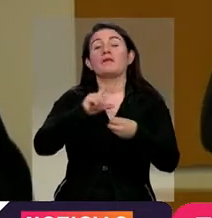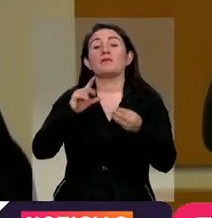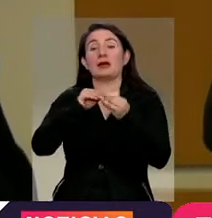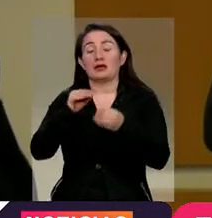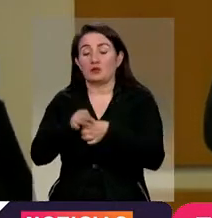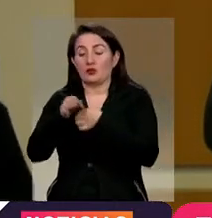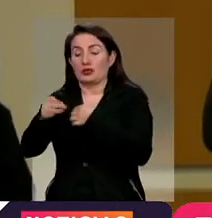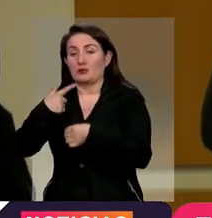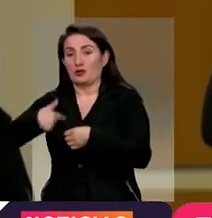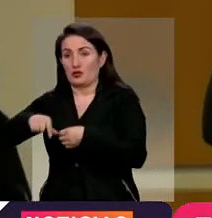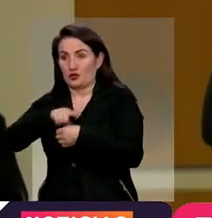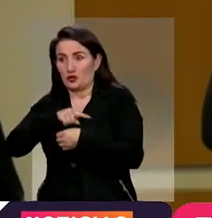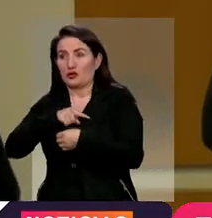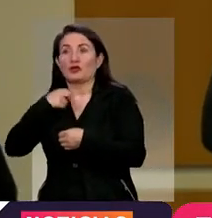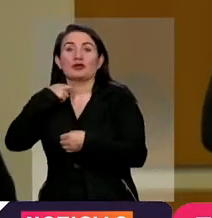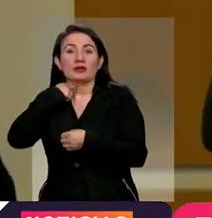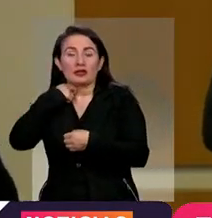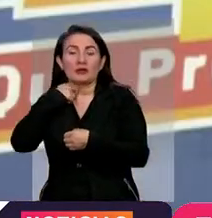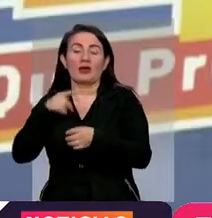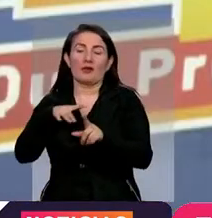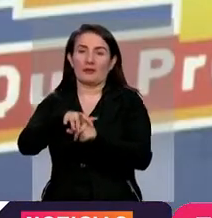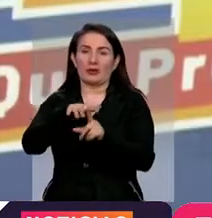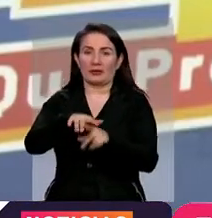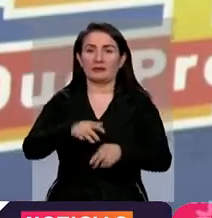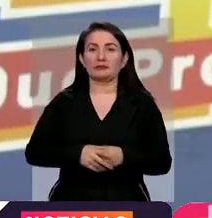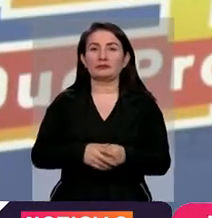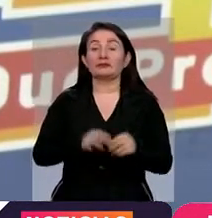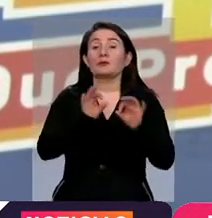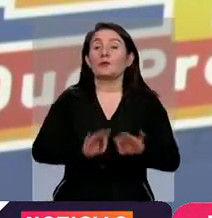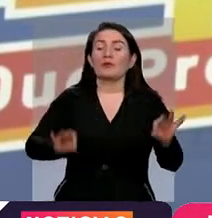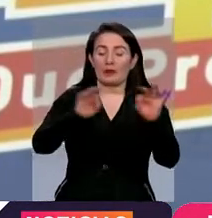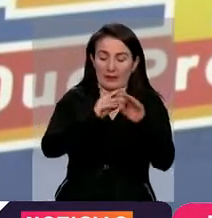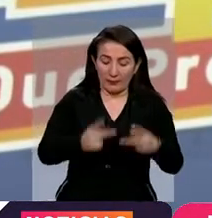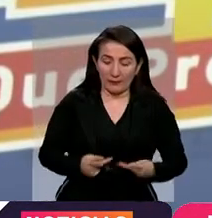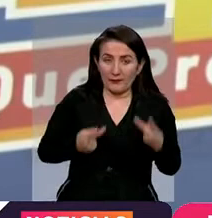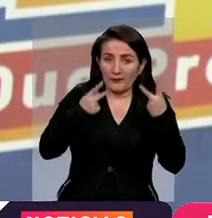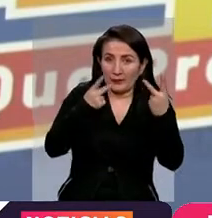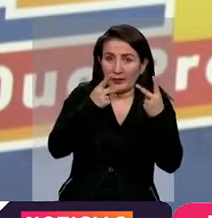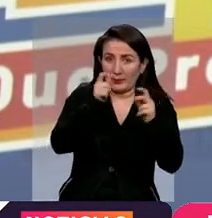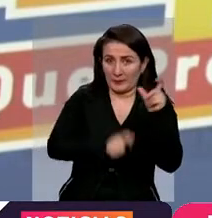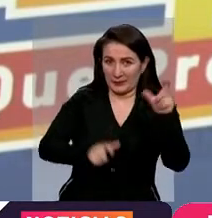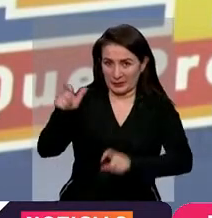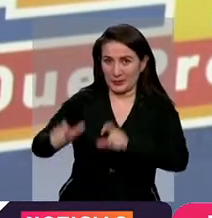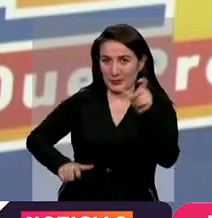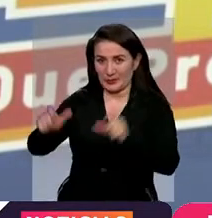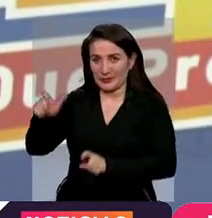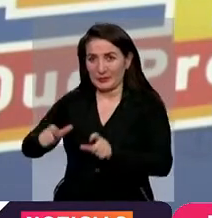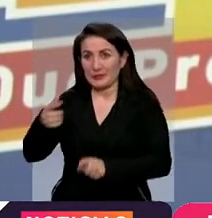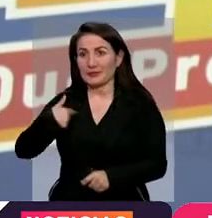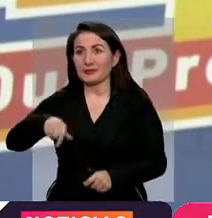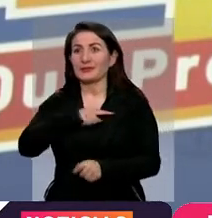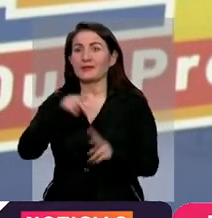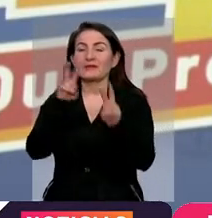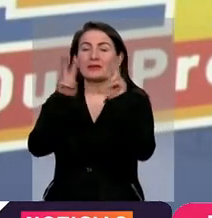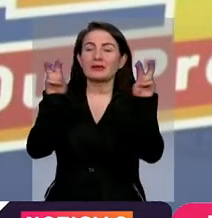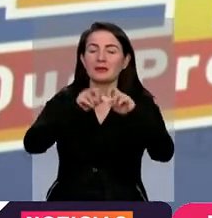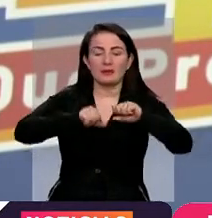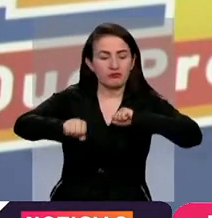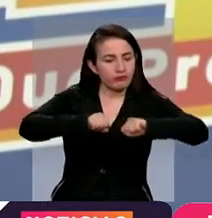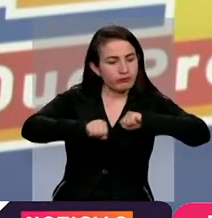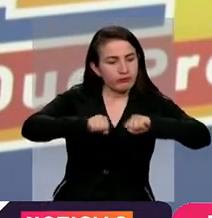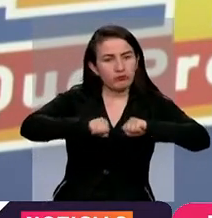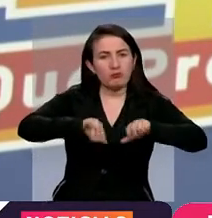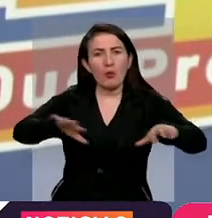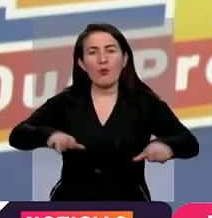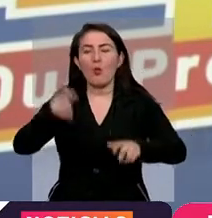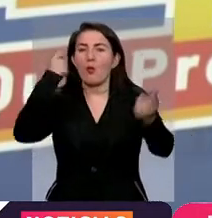que somos uno de los que más nos veíamos afectados. Primero la vida de los habitantes, y ahí sí seguimos con todo el tema de activación, de todo